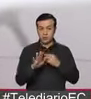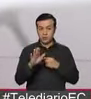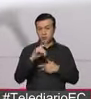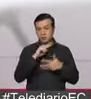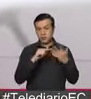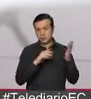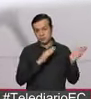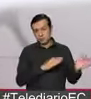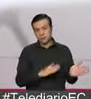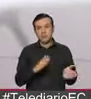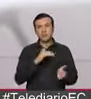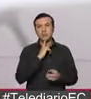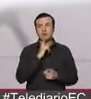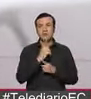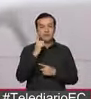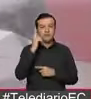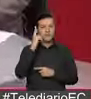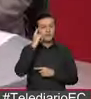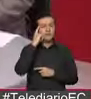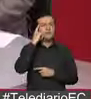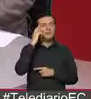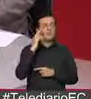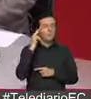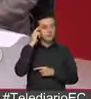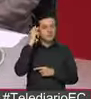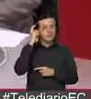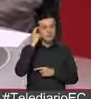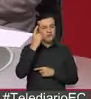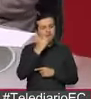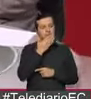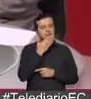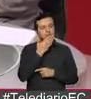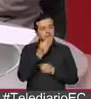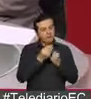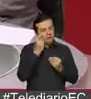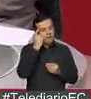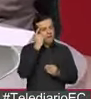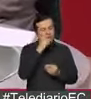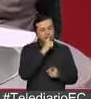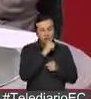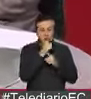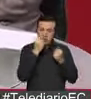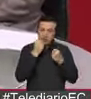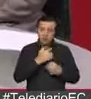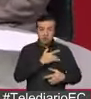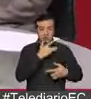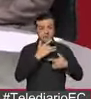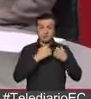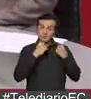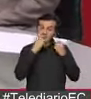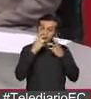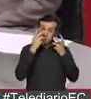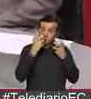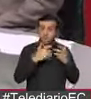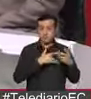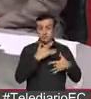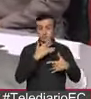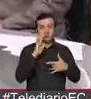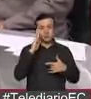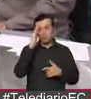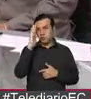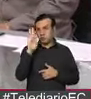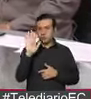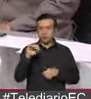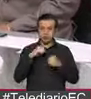desde lo depósito lógico no entenderlo solamente reaccionando desde el efecto porque al final eso es la policía es una